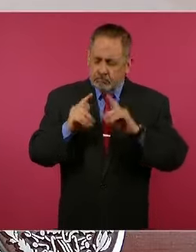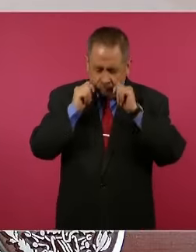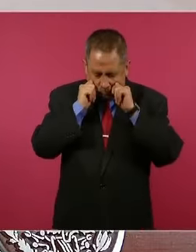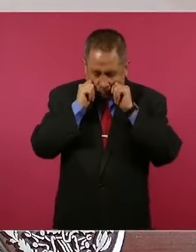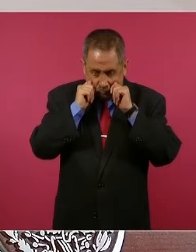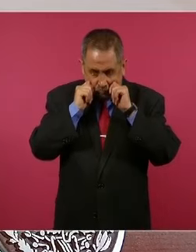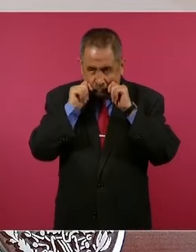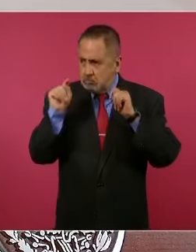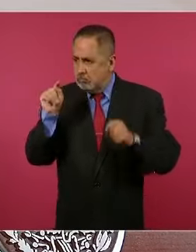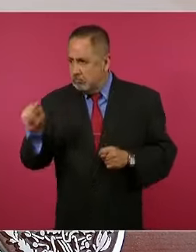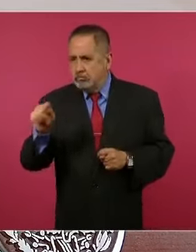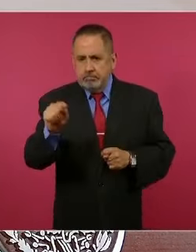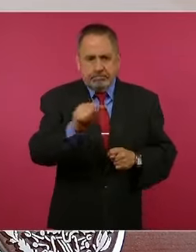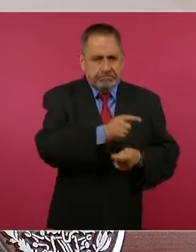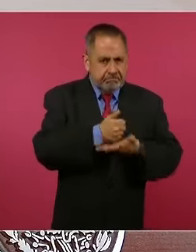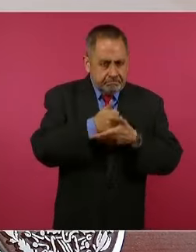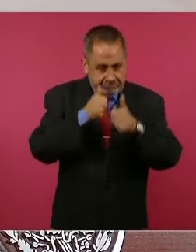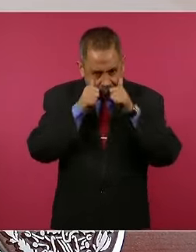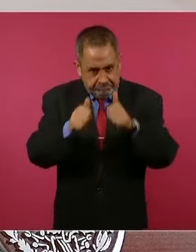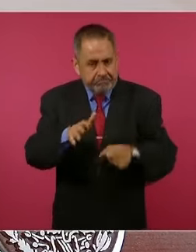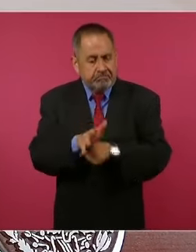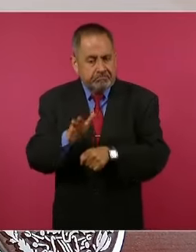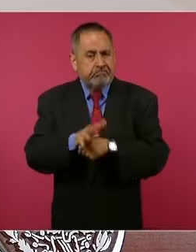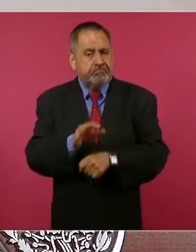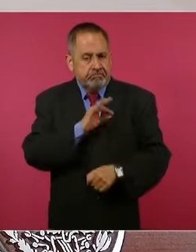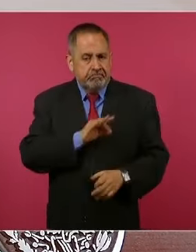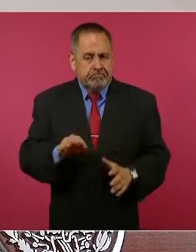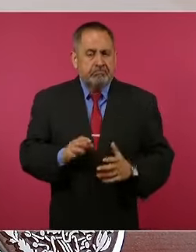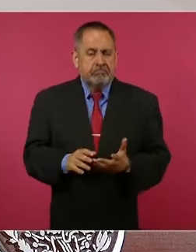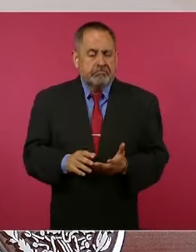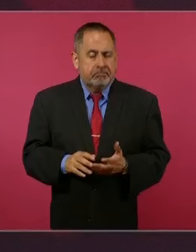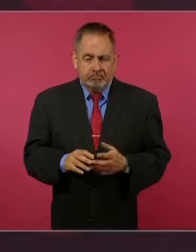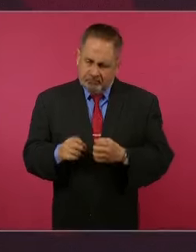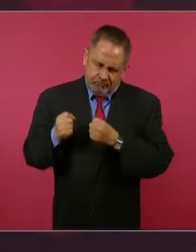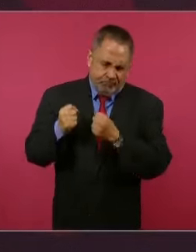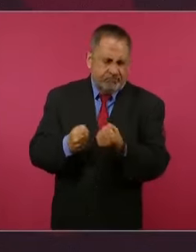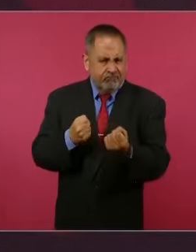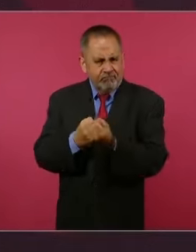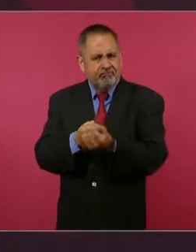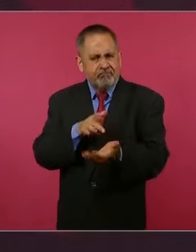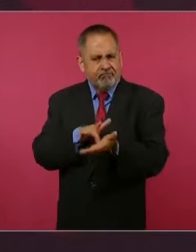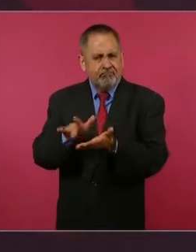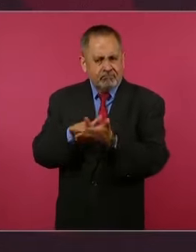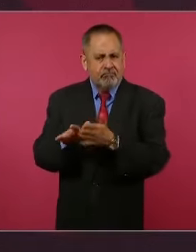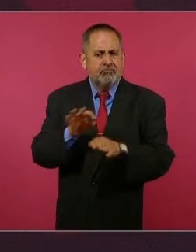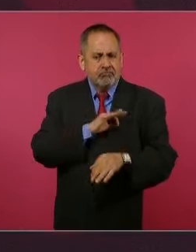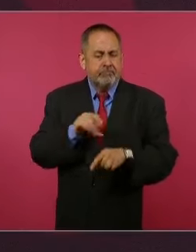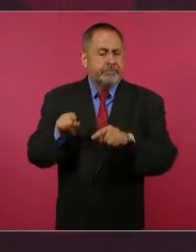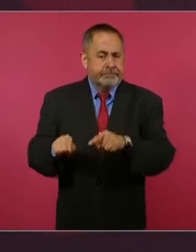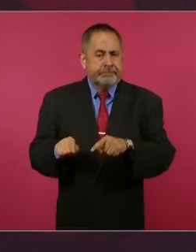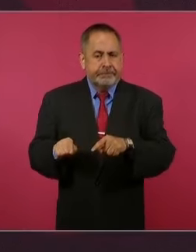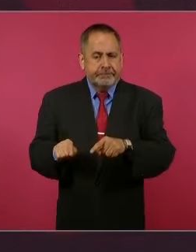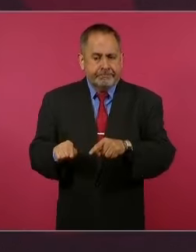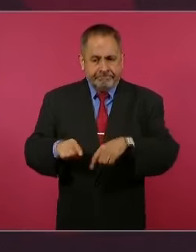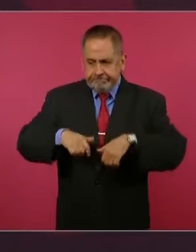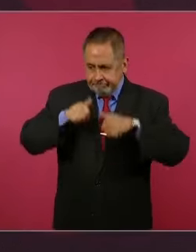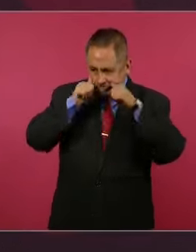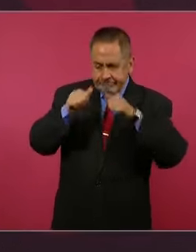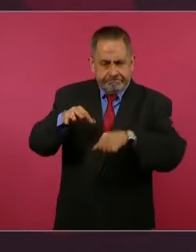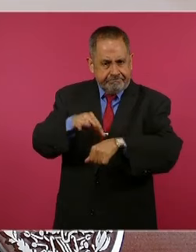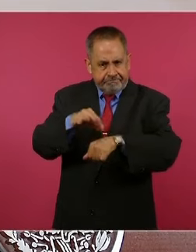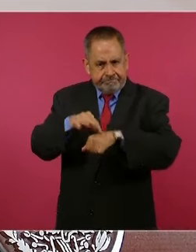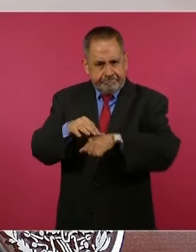cáncer y eh fortalecer mucho la atención